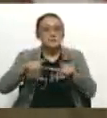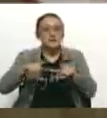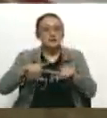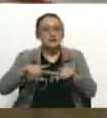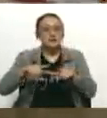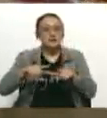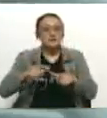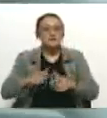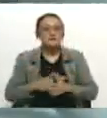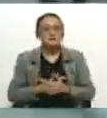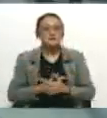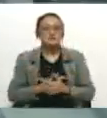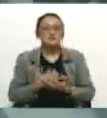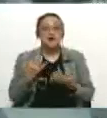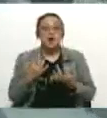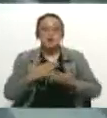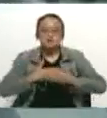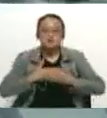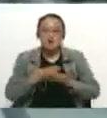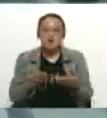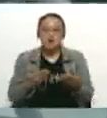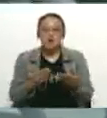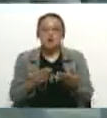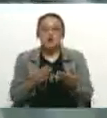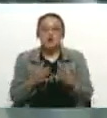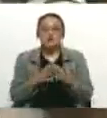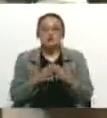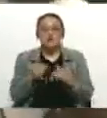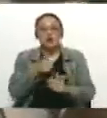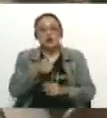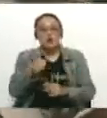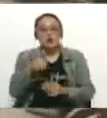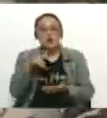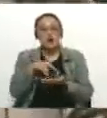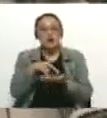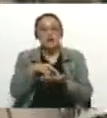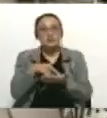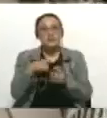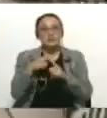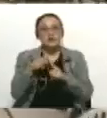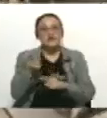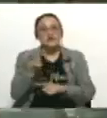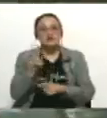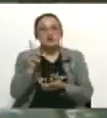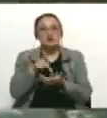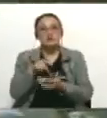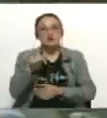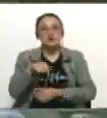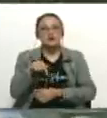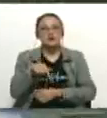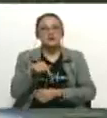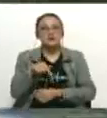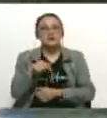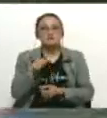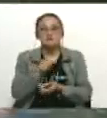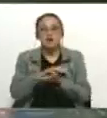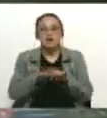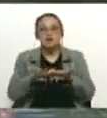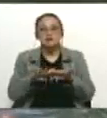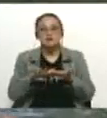sabes, están a disposición de todos y cada uno de los carabobeños y de los venezolanos que entran aquí, porque es totalmente